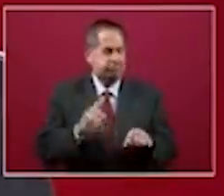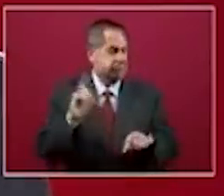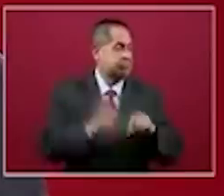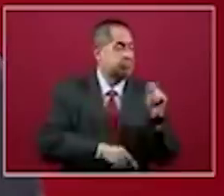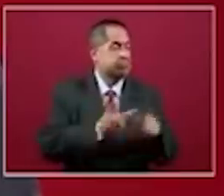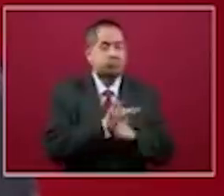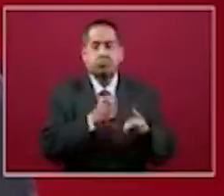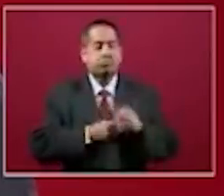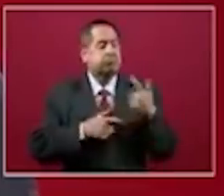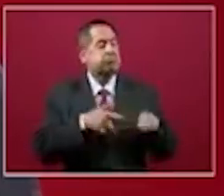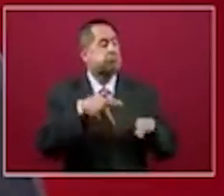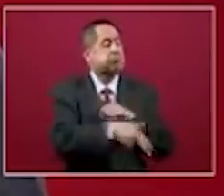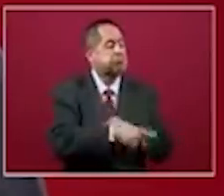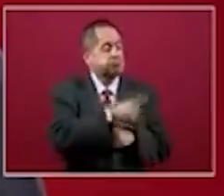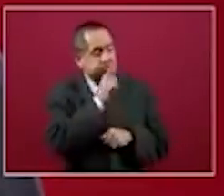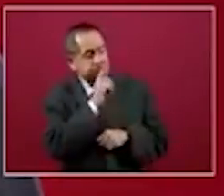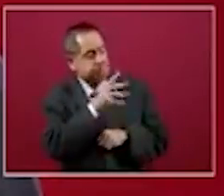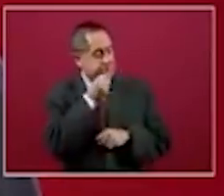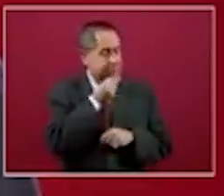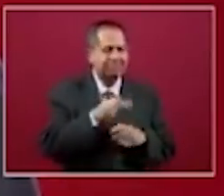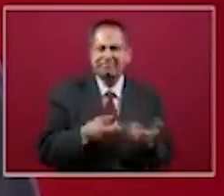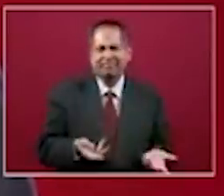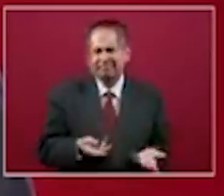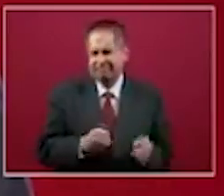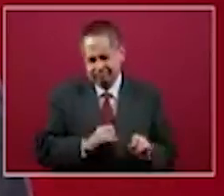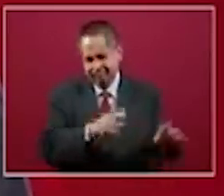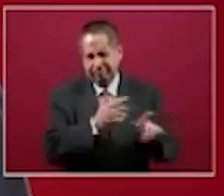coartar la libertad de expresión, de manifestación de las ideas.